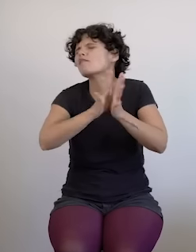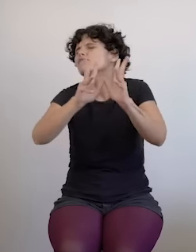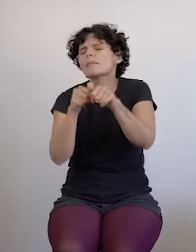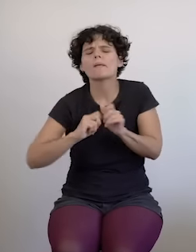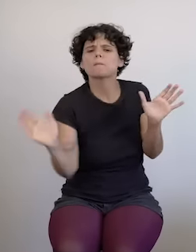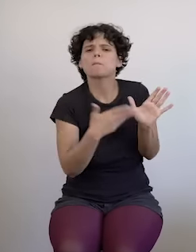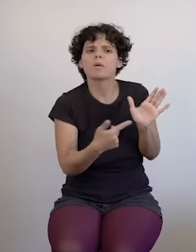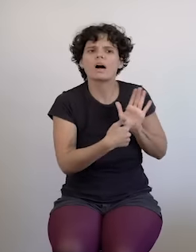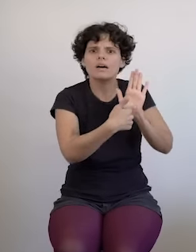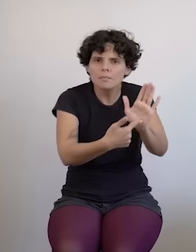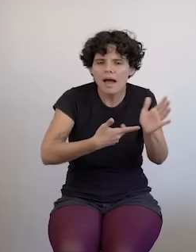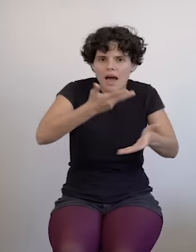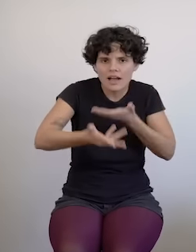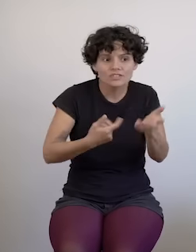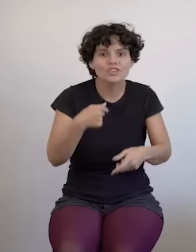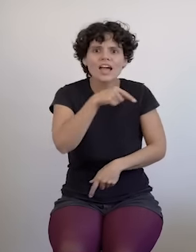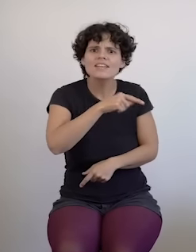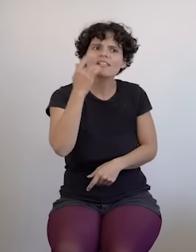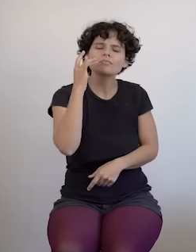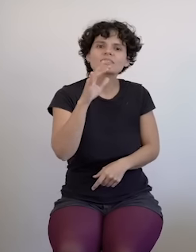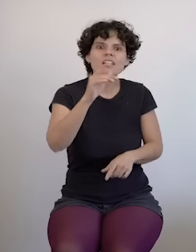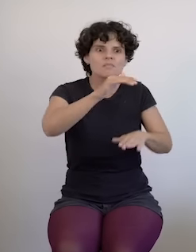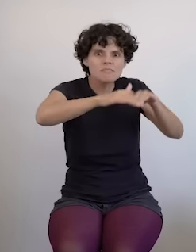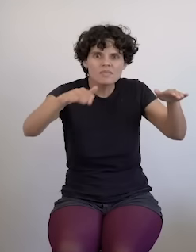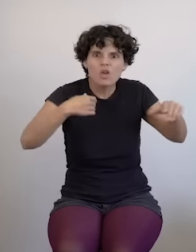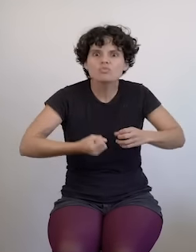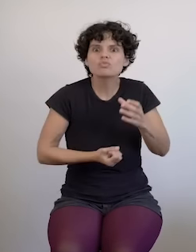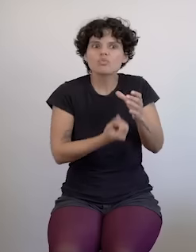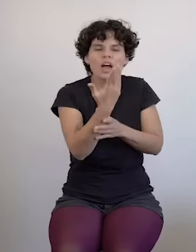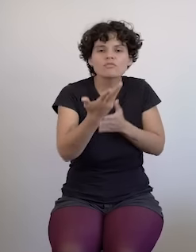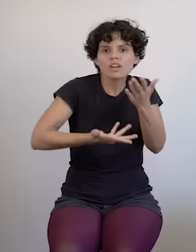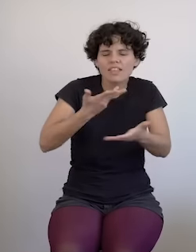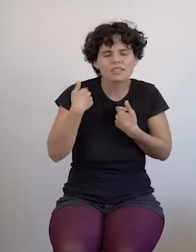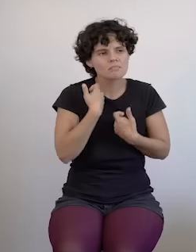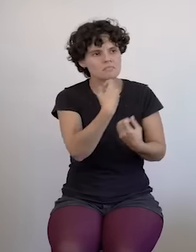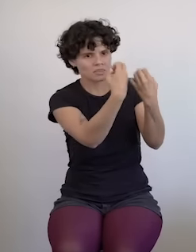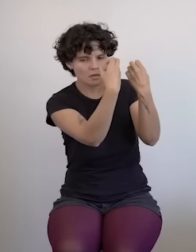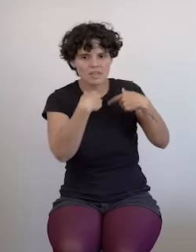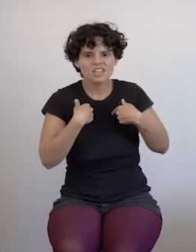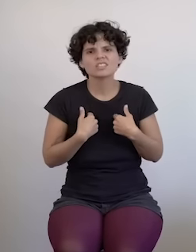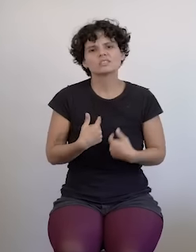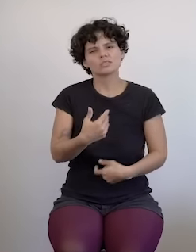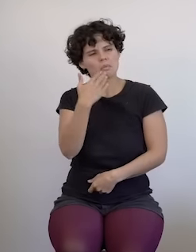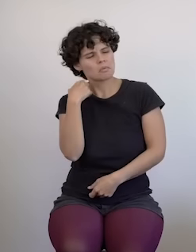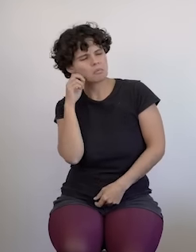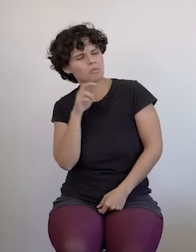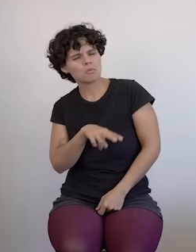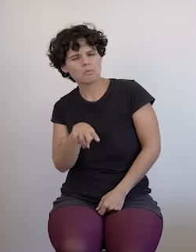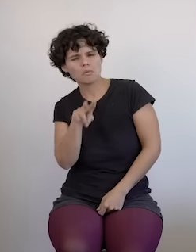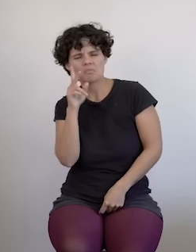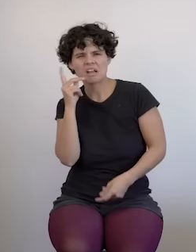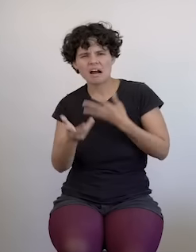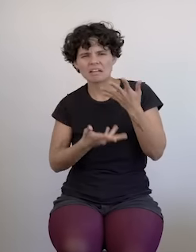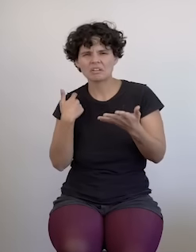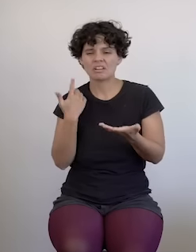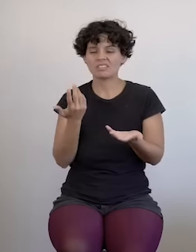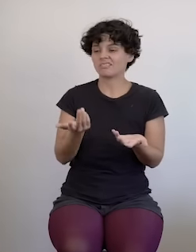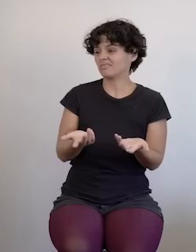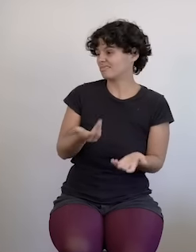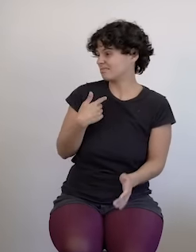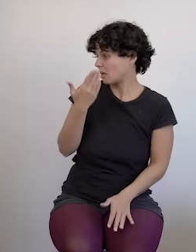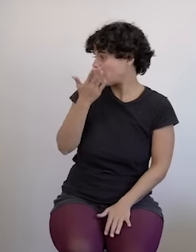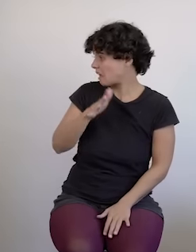primos, a los tíos, ¿cachai? Eso es lo que esta generación me enseñó a mí, hermano. Y yo analizaba y de repente igual tiraba sus pelados para